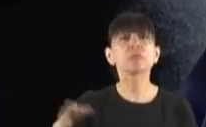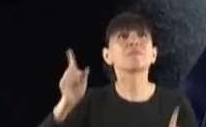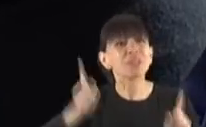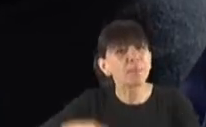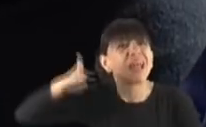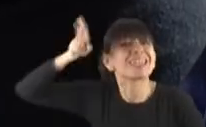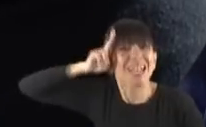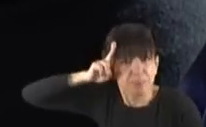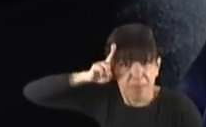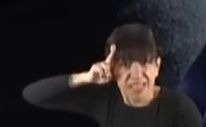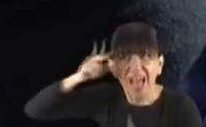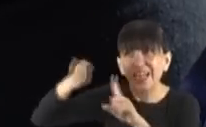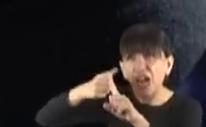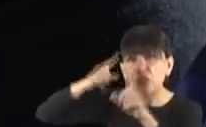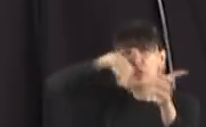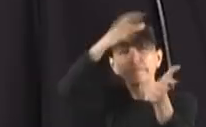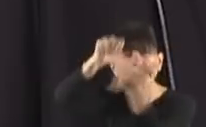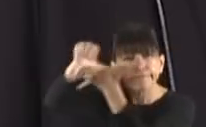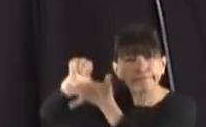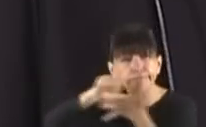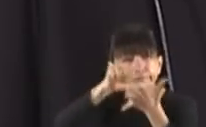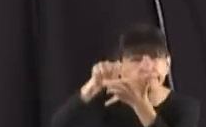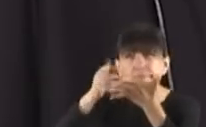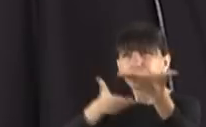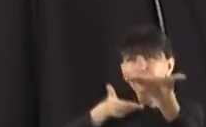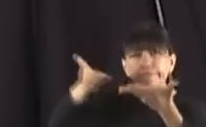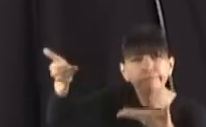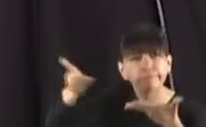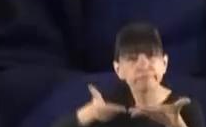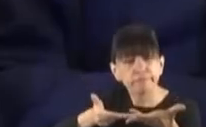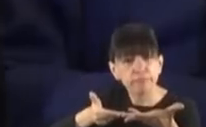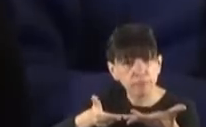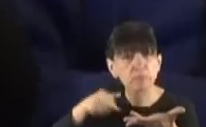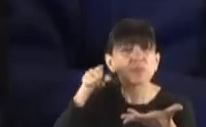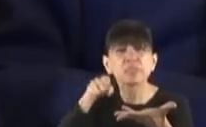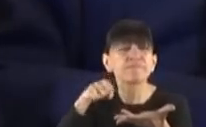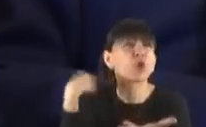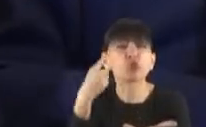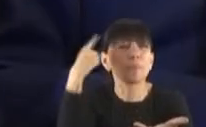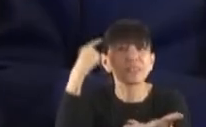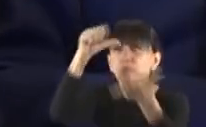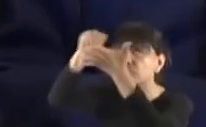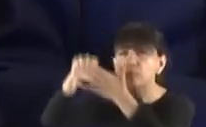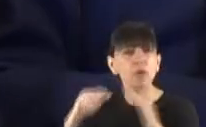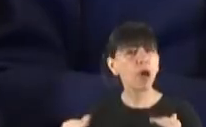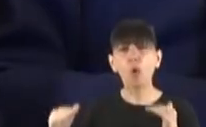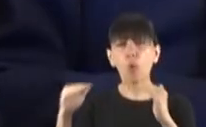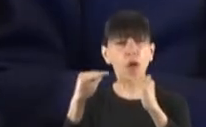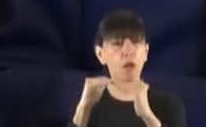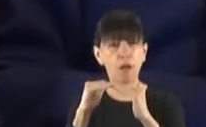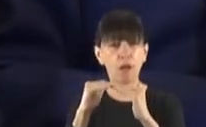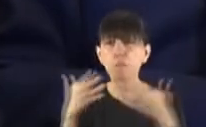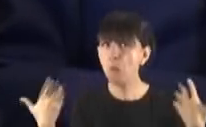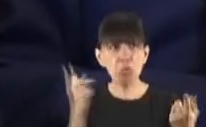multilateralismo. El multilateralismo supone que somos iguales y que tenemos derechos a vincularnos con quien querramos,